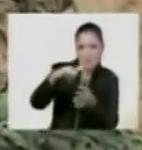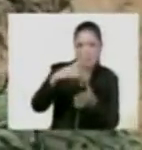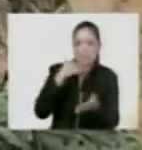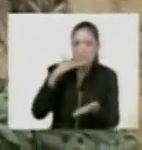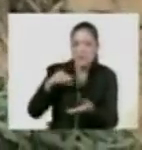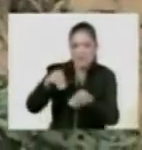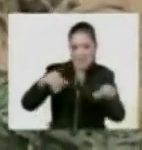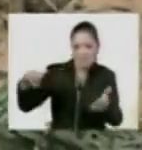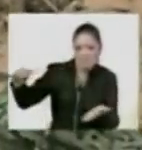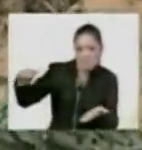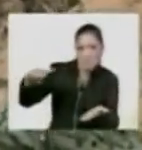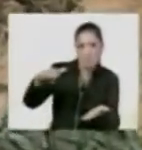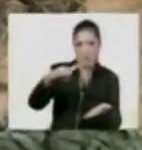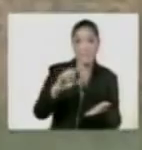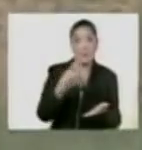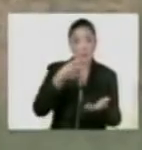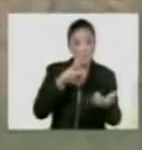Primeros en disparar.